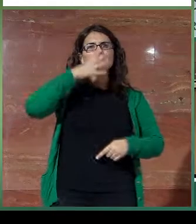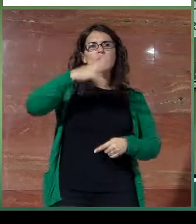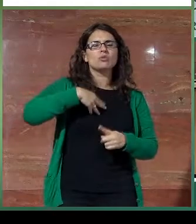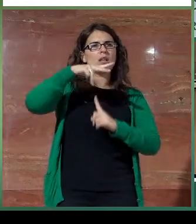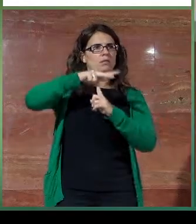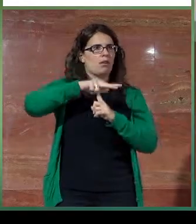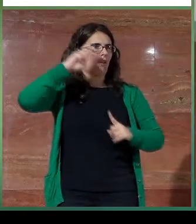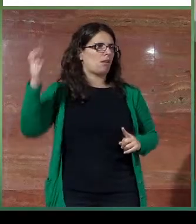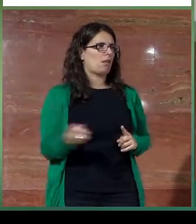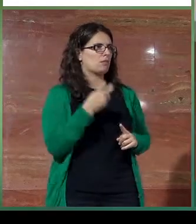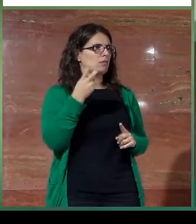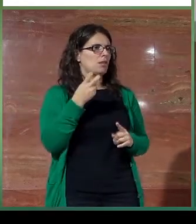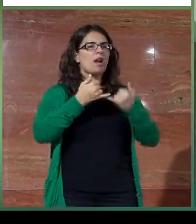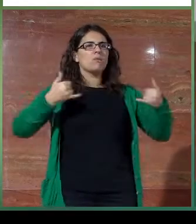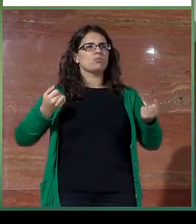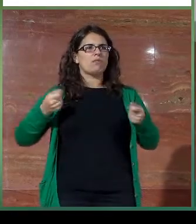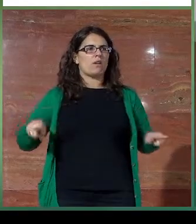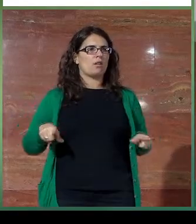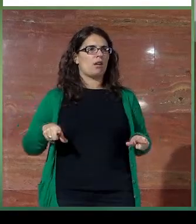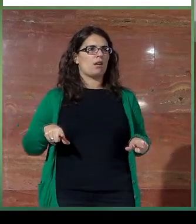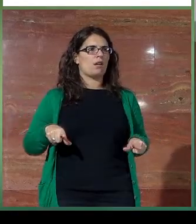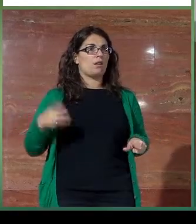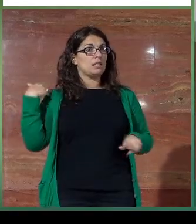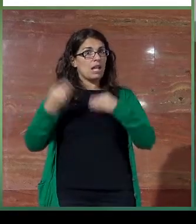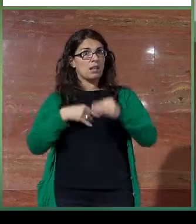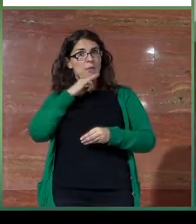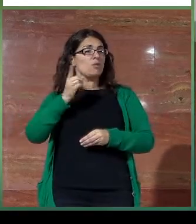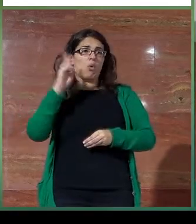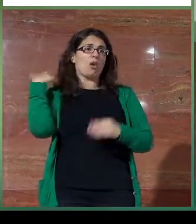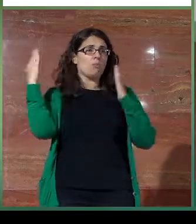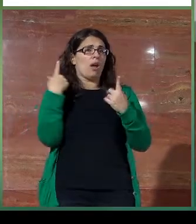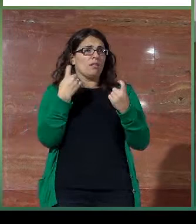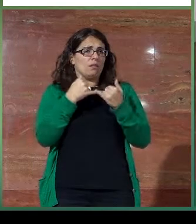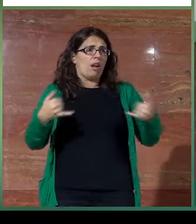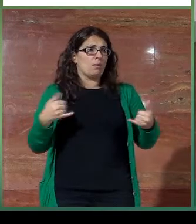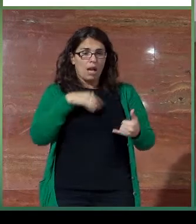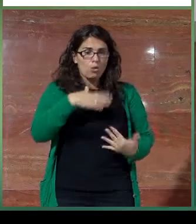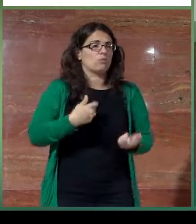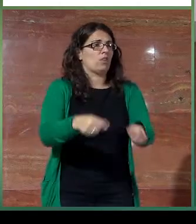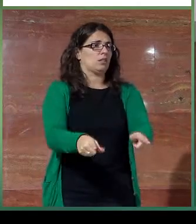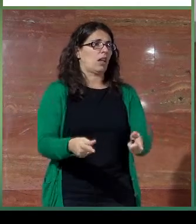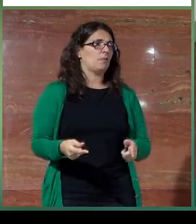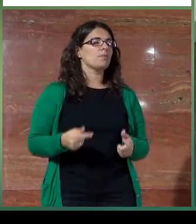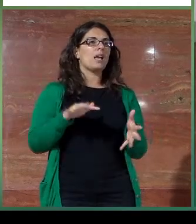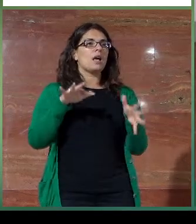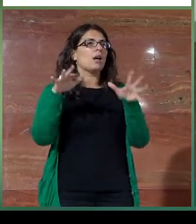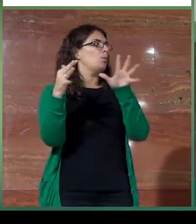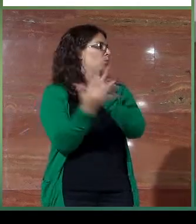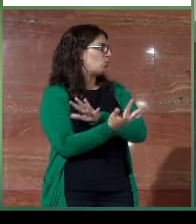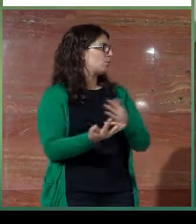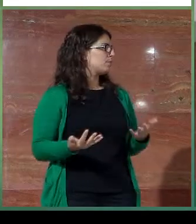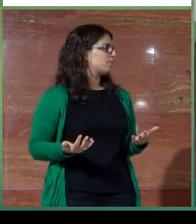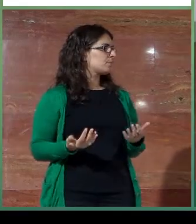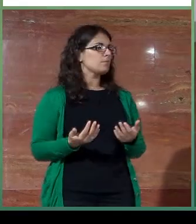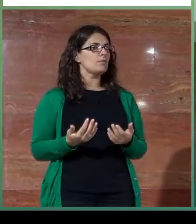No hace falta ya los cables. ¿Se hizo mal? No, es lo que había. Entonces, todo es una evolución. Criticar ahora lo que